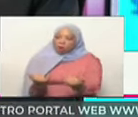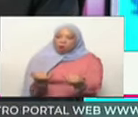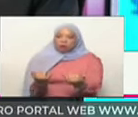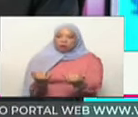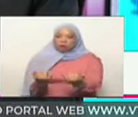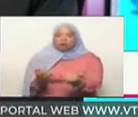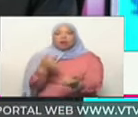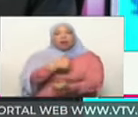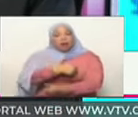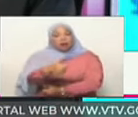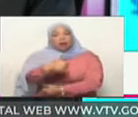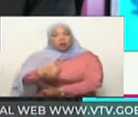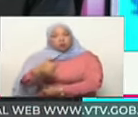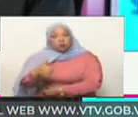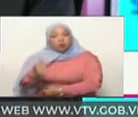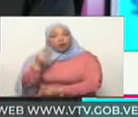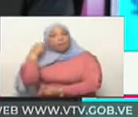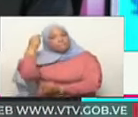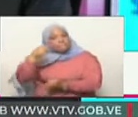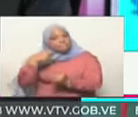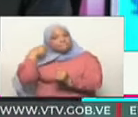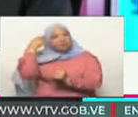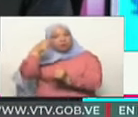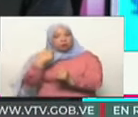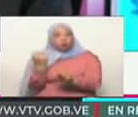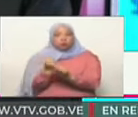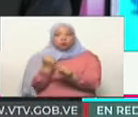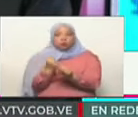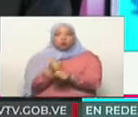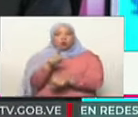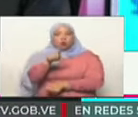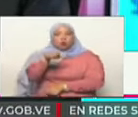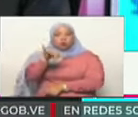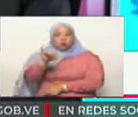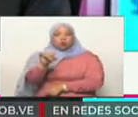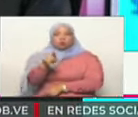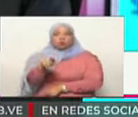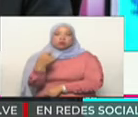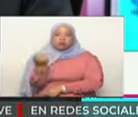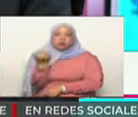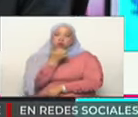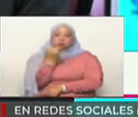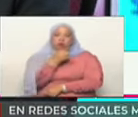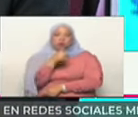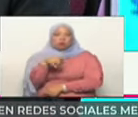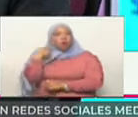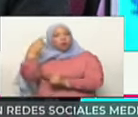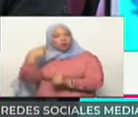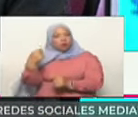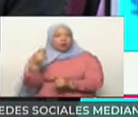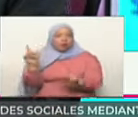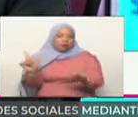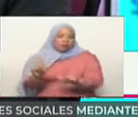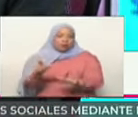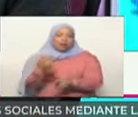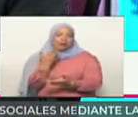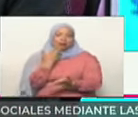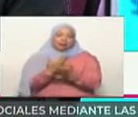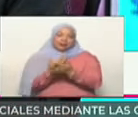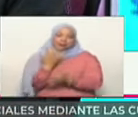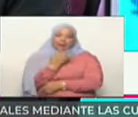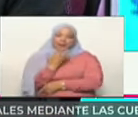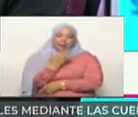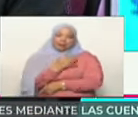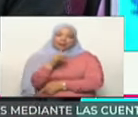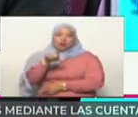cada noticia trae su videíto. Así que, Luis Guillermo, yo me entero ahí no por tus casquillos, sino por los videitos de Venezolana